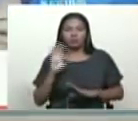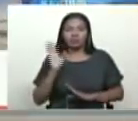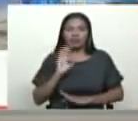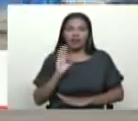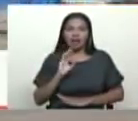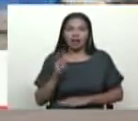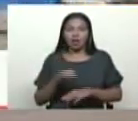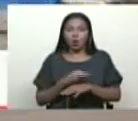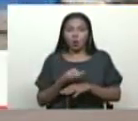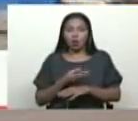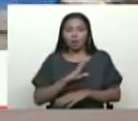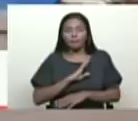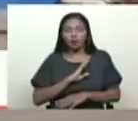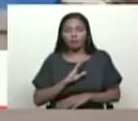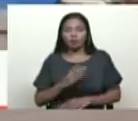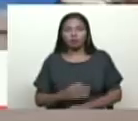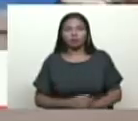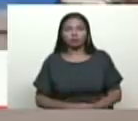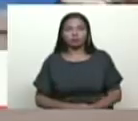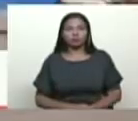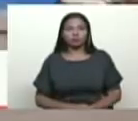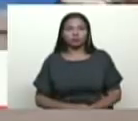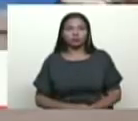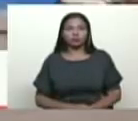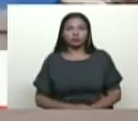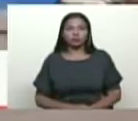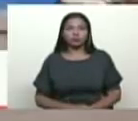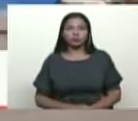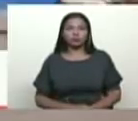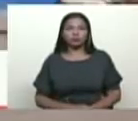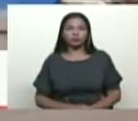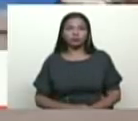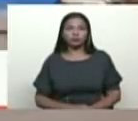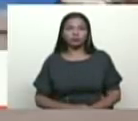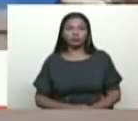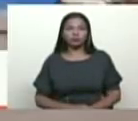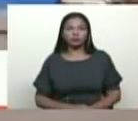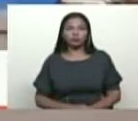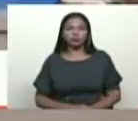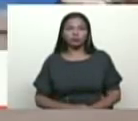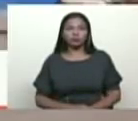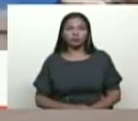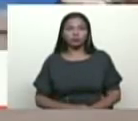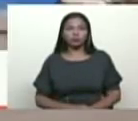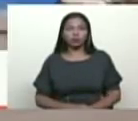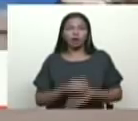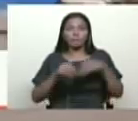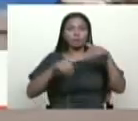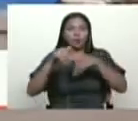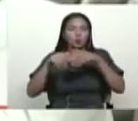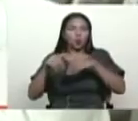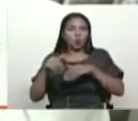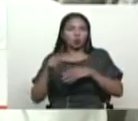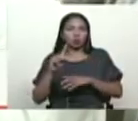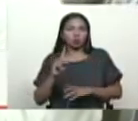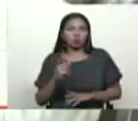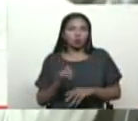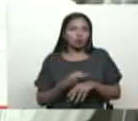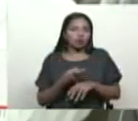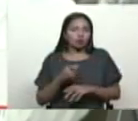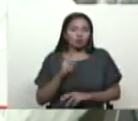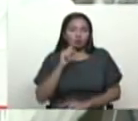son gobernados por la derecha, por la oposición, por voto popular. Cosas que ustedes no